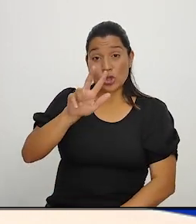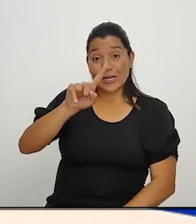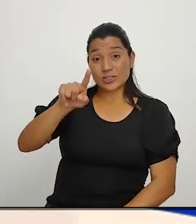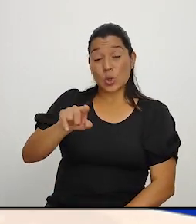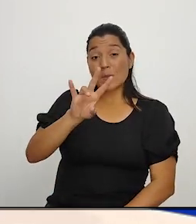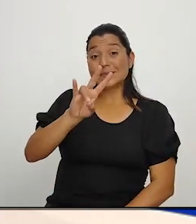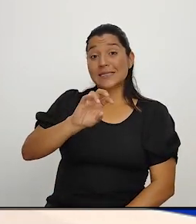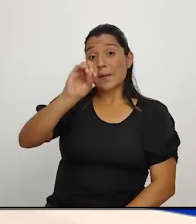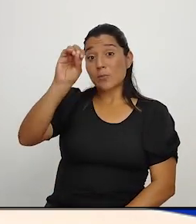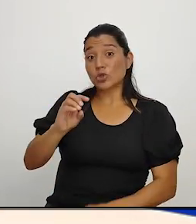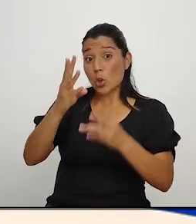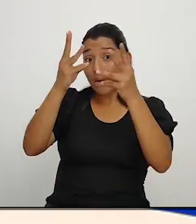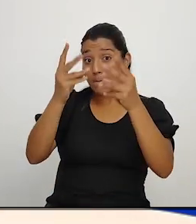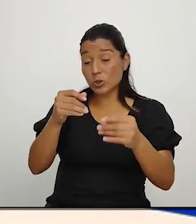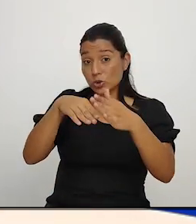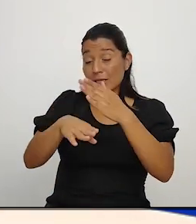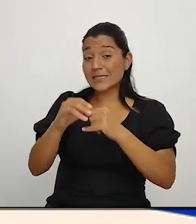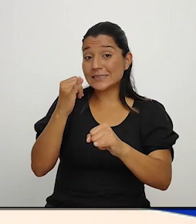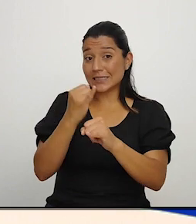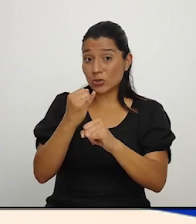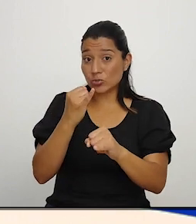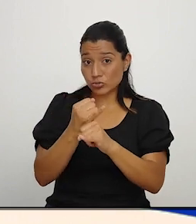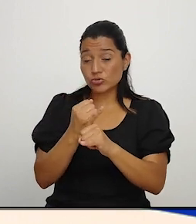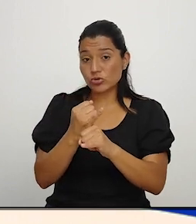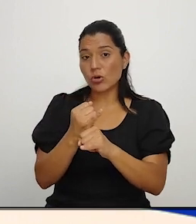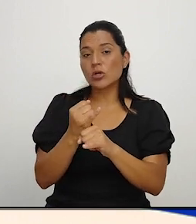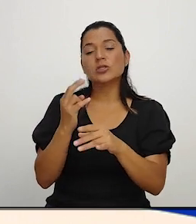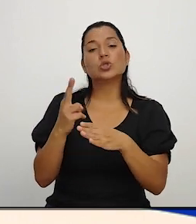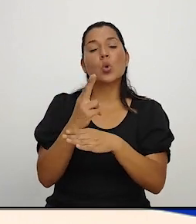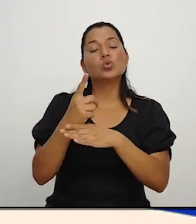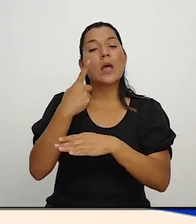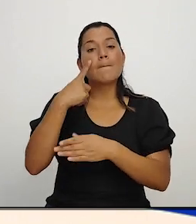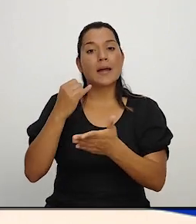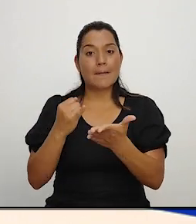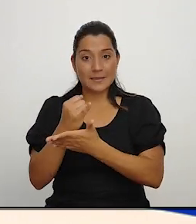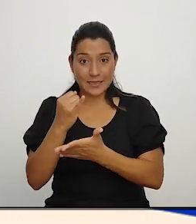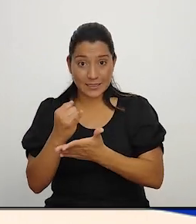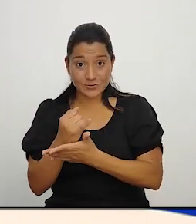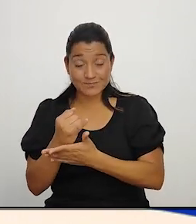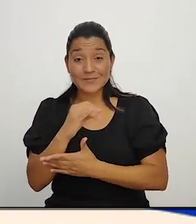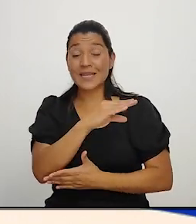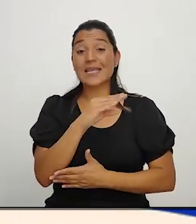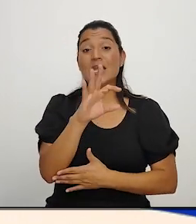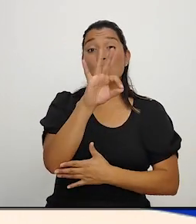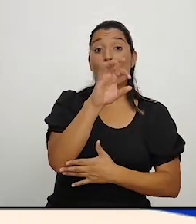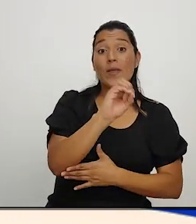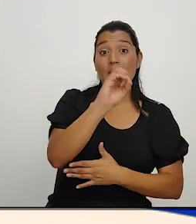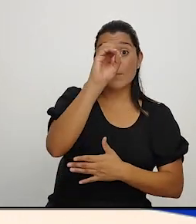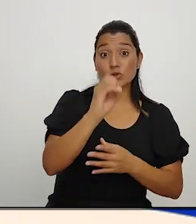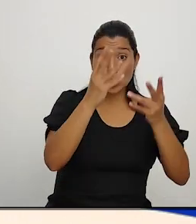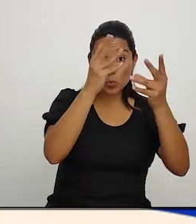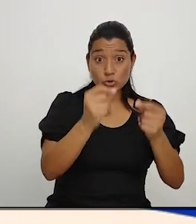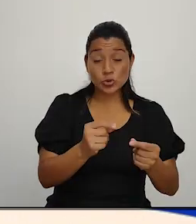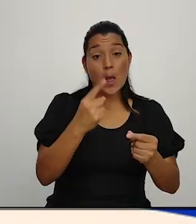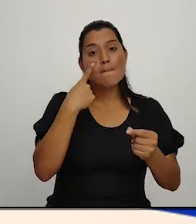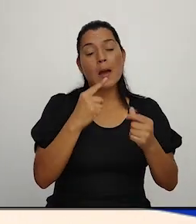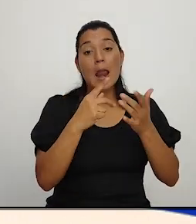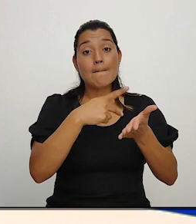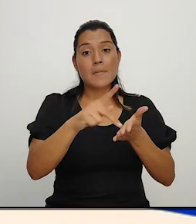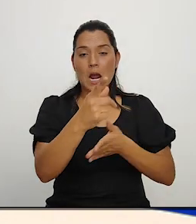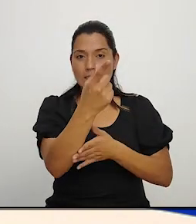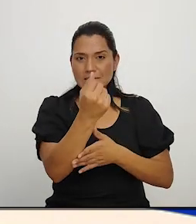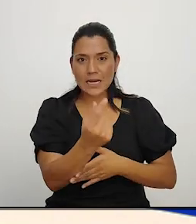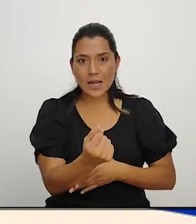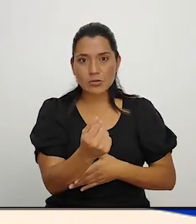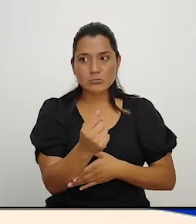por del presupuesto institucional se ha dedicado a la investigación y el 90 de ese presupuesto es para salarios no